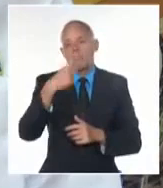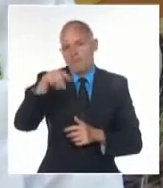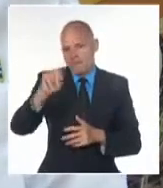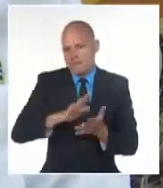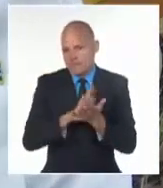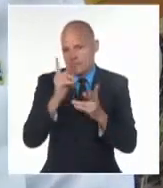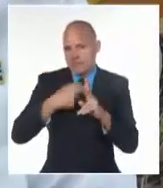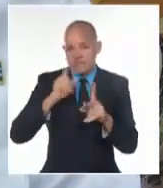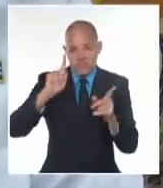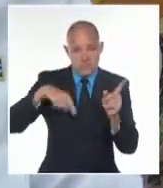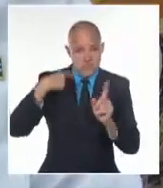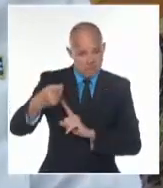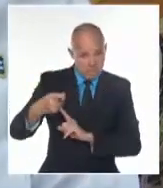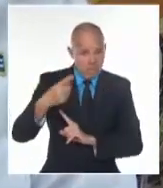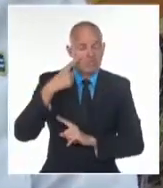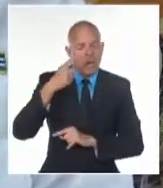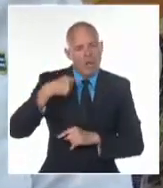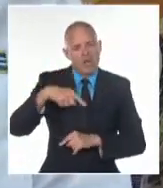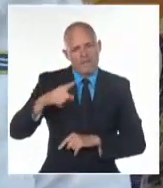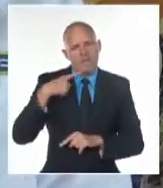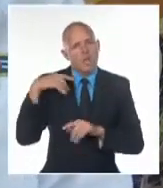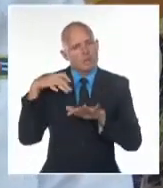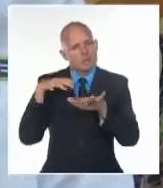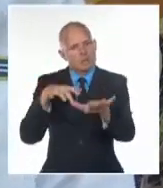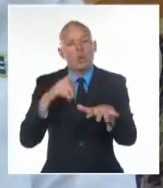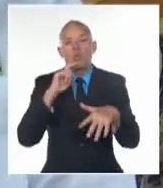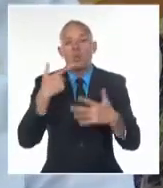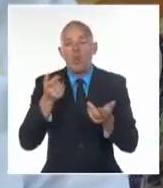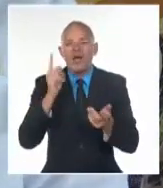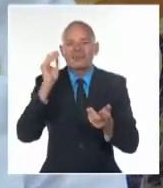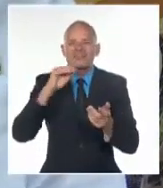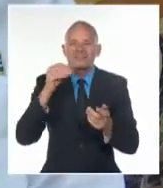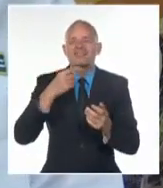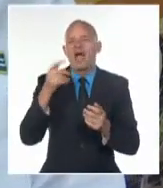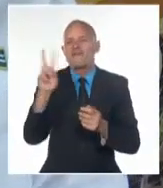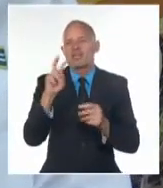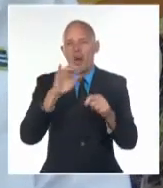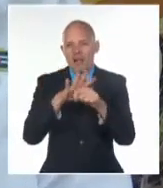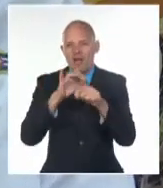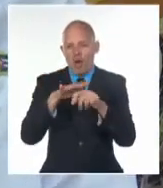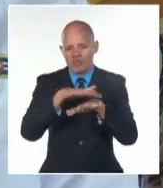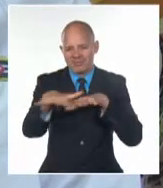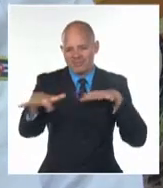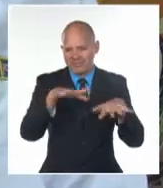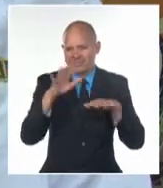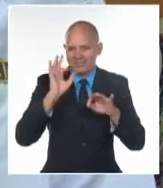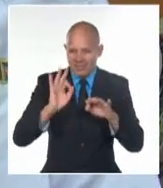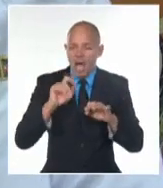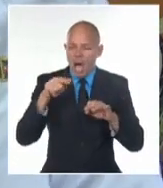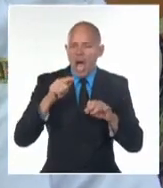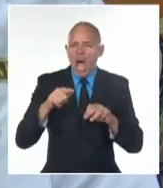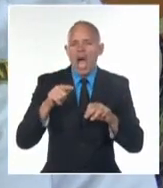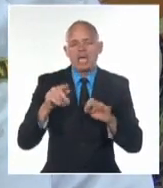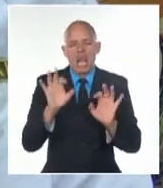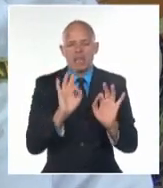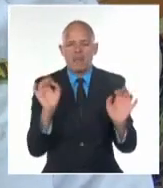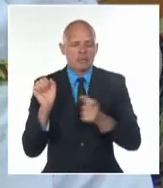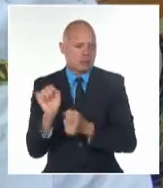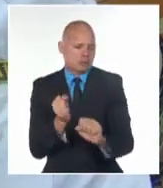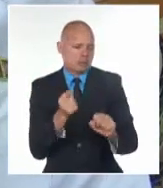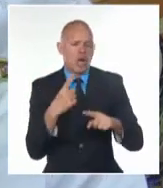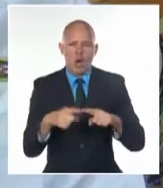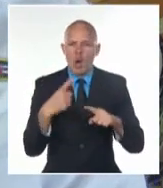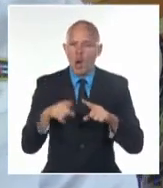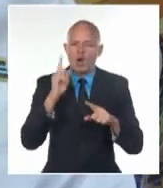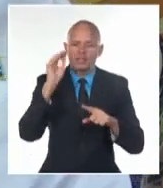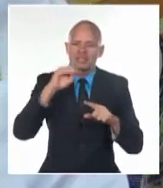tribuna antiimperialista, limpiando los alrededores, preparando y decorando nuestra tribuna antiimperialista